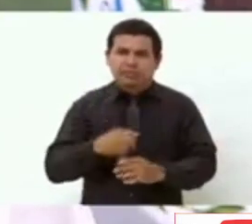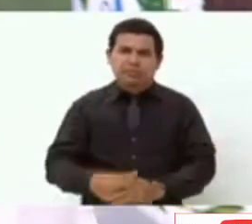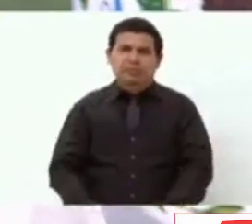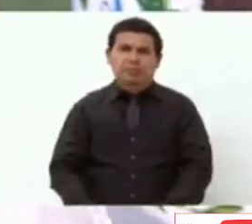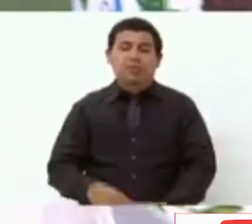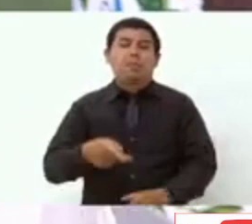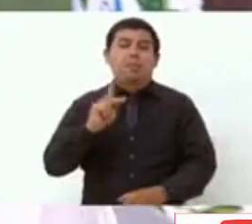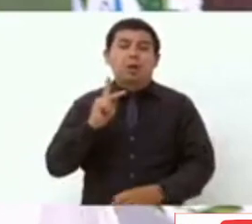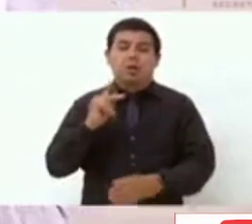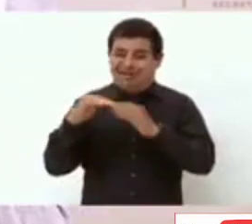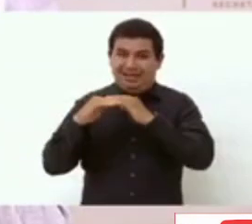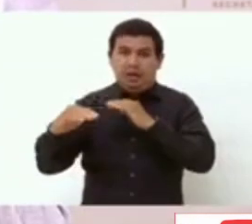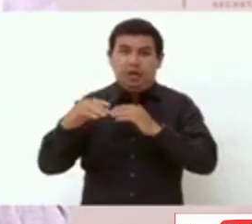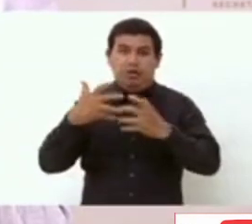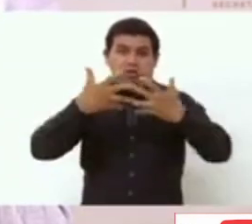hechos por el pueblo,